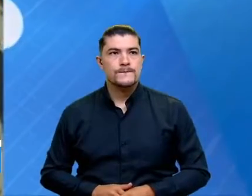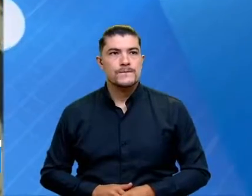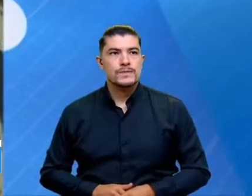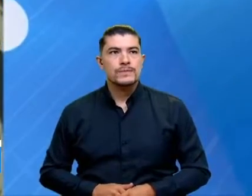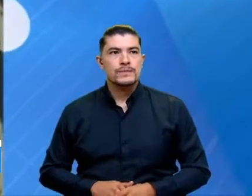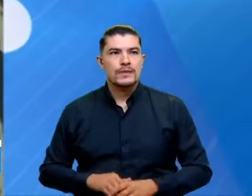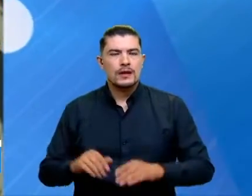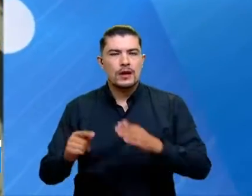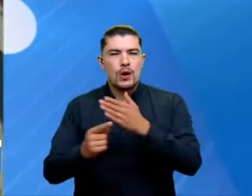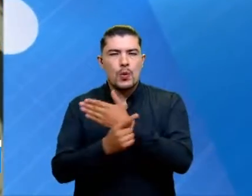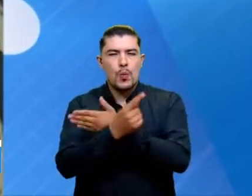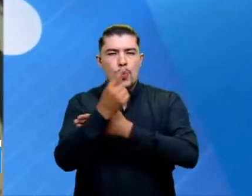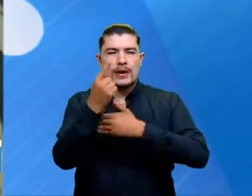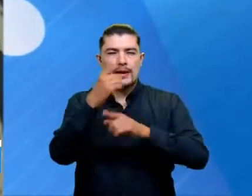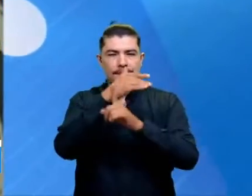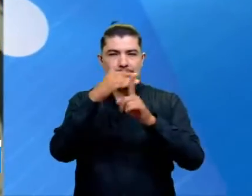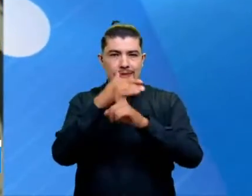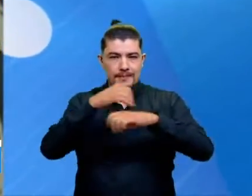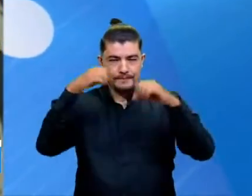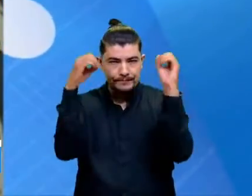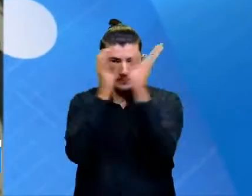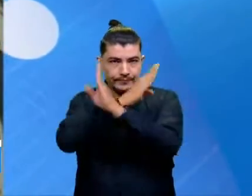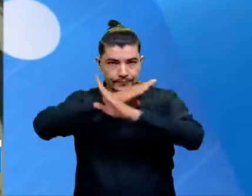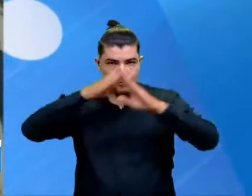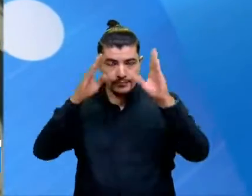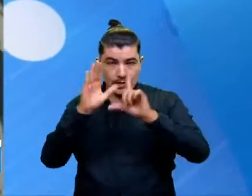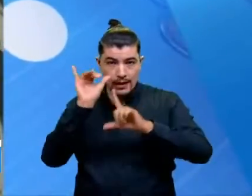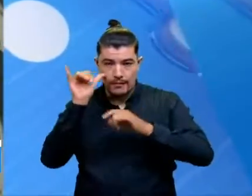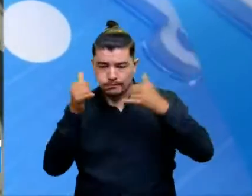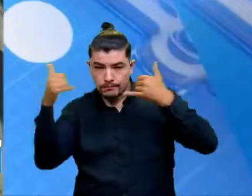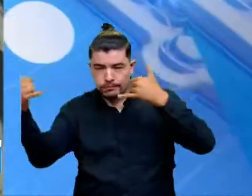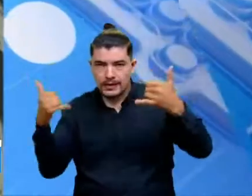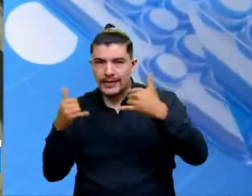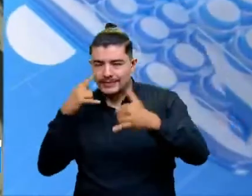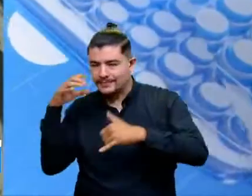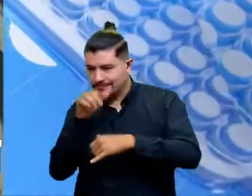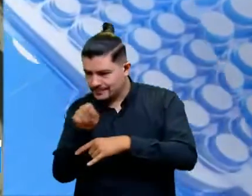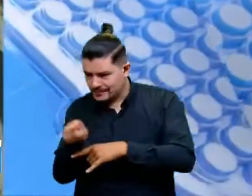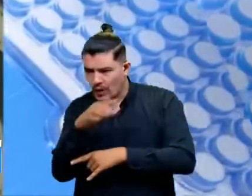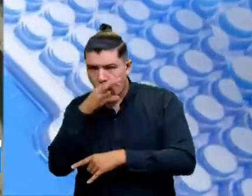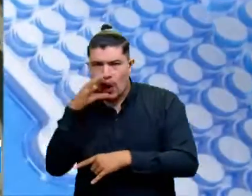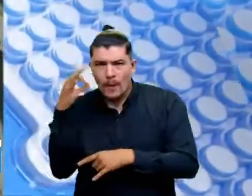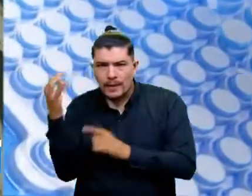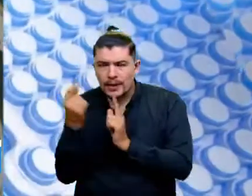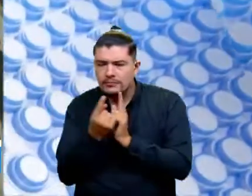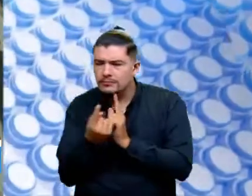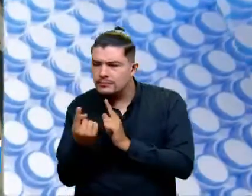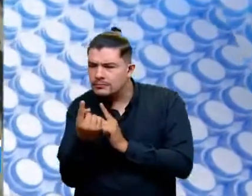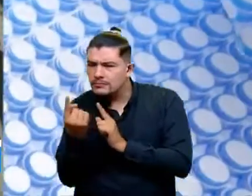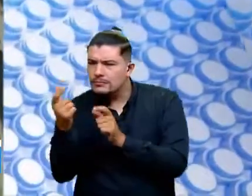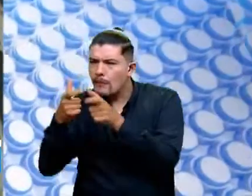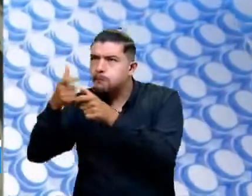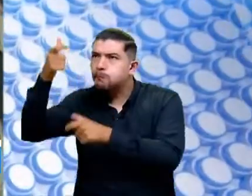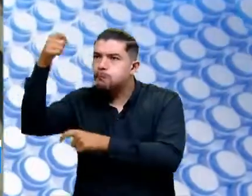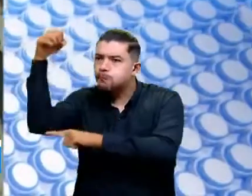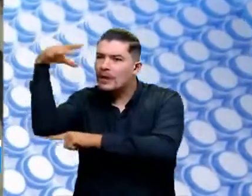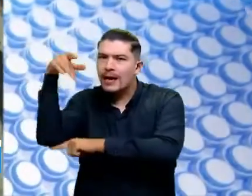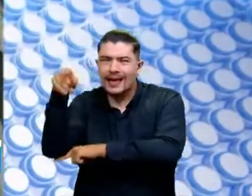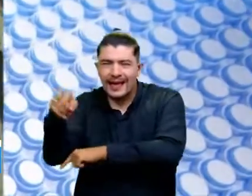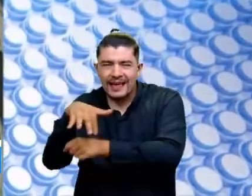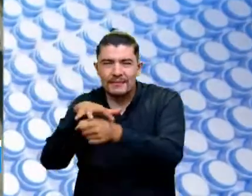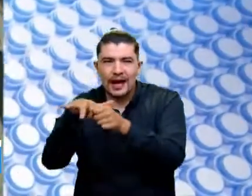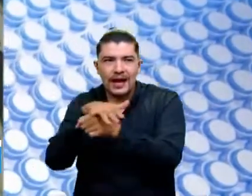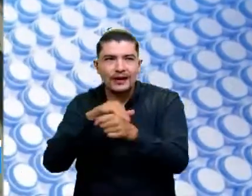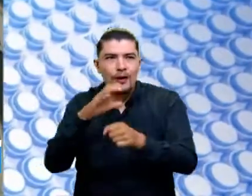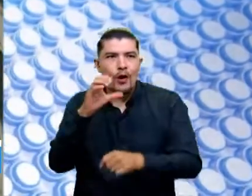Sobre la 1:30 de la mañana quedó grabado en cámaras de seguridad el momento en que un hombre se acerca a un poste de alumbrado público en el